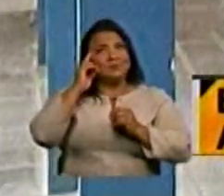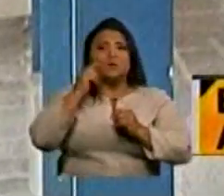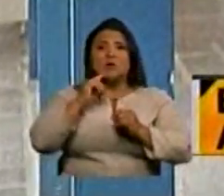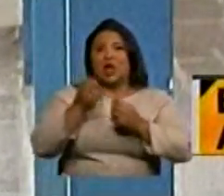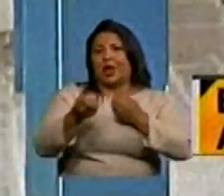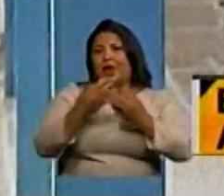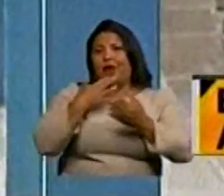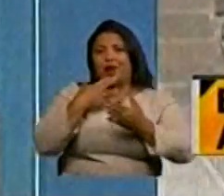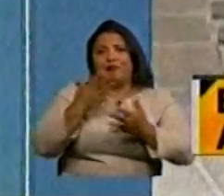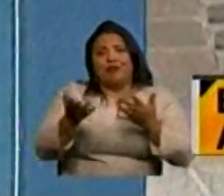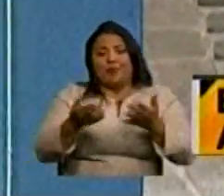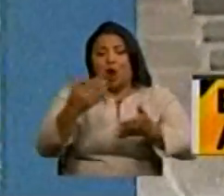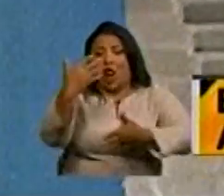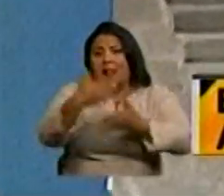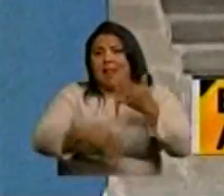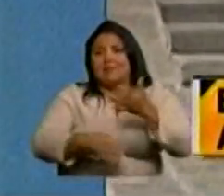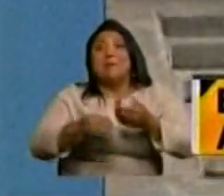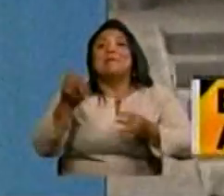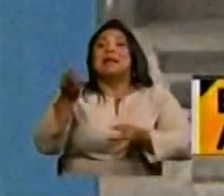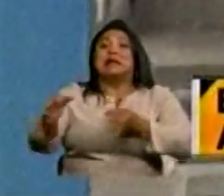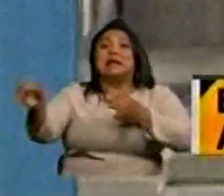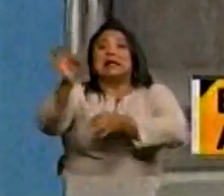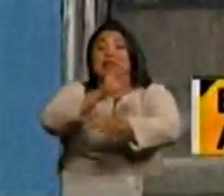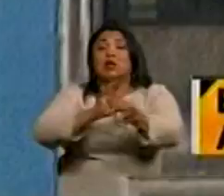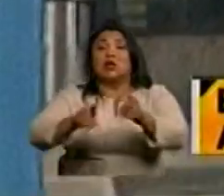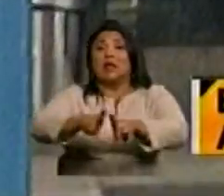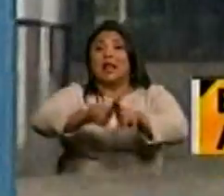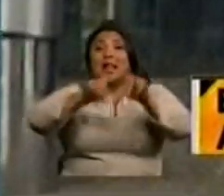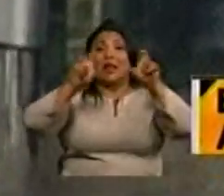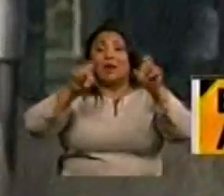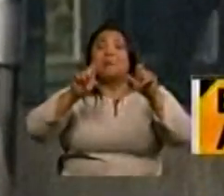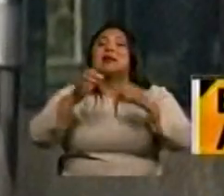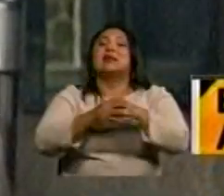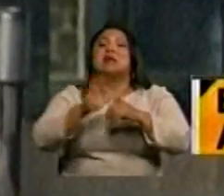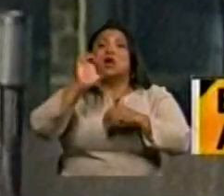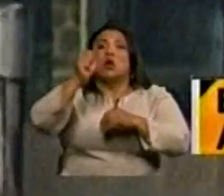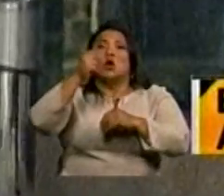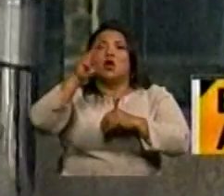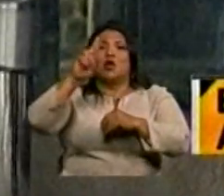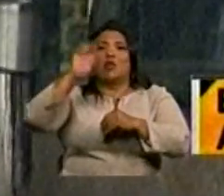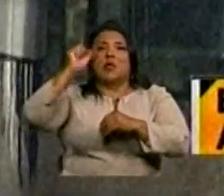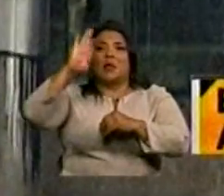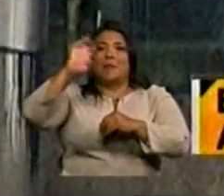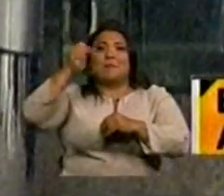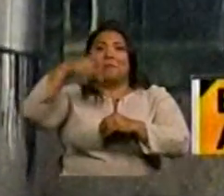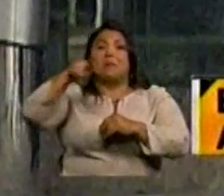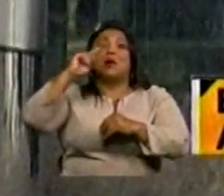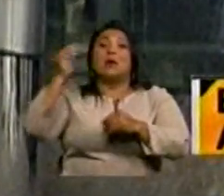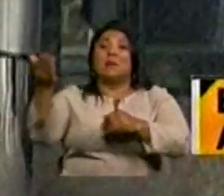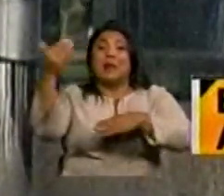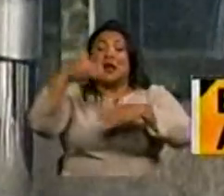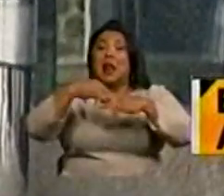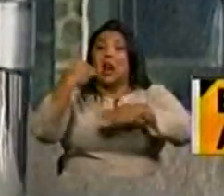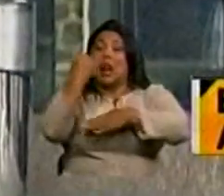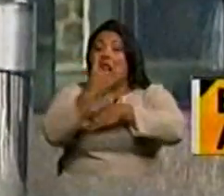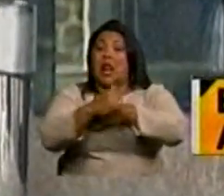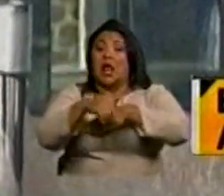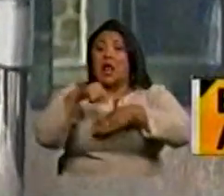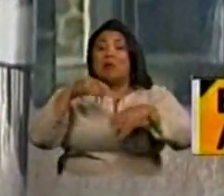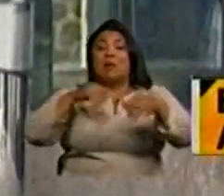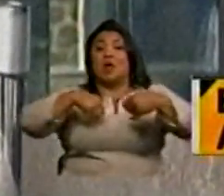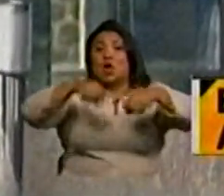habría jugado para permitir el retorno de Odebrecht al país como contratante con el Estado. Decisión que, según él, habría ha sido